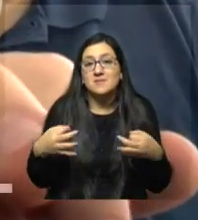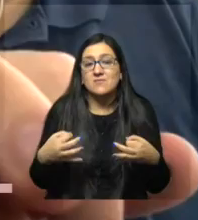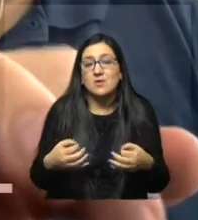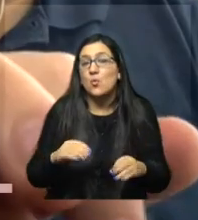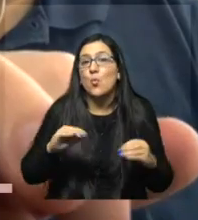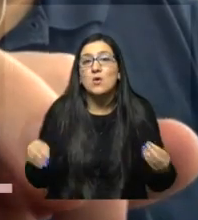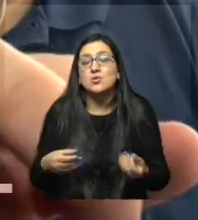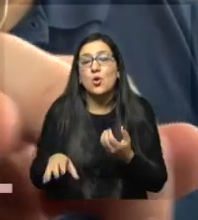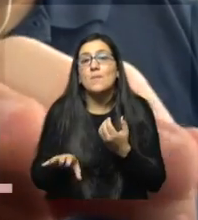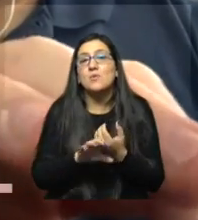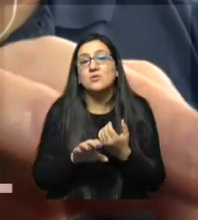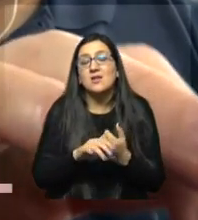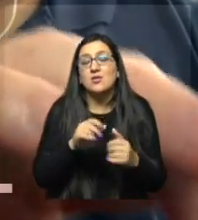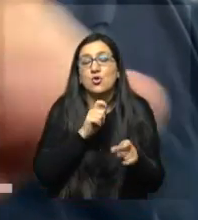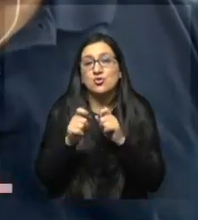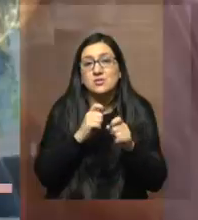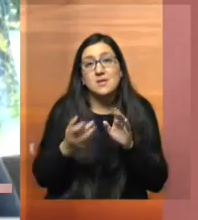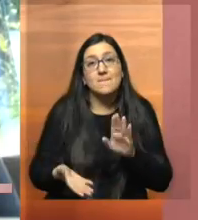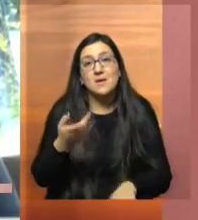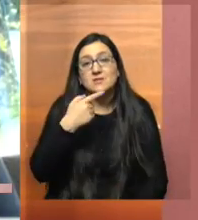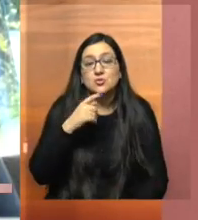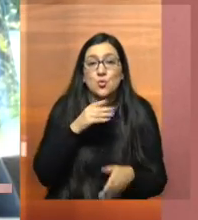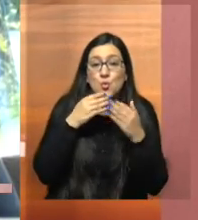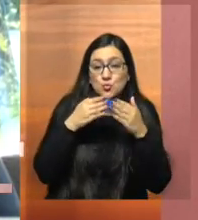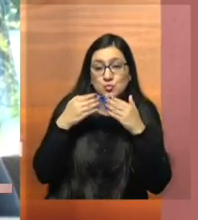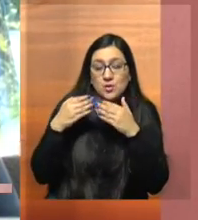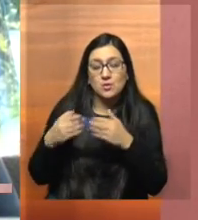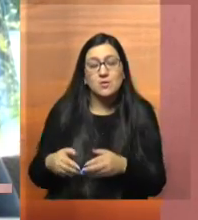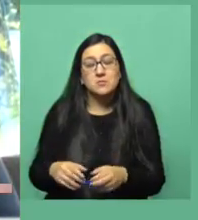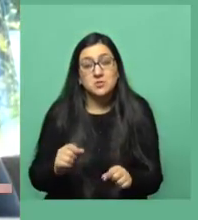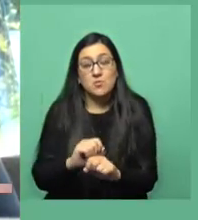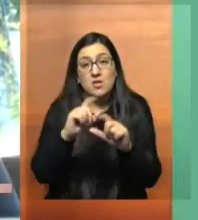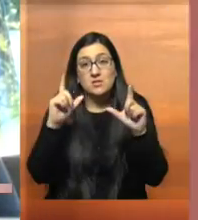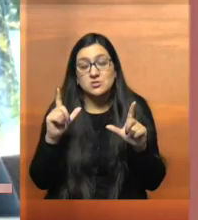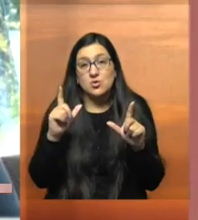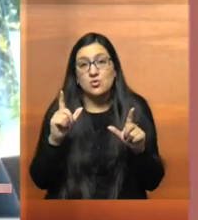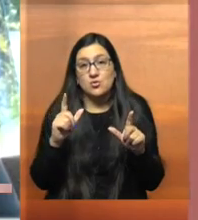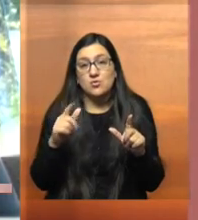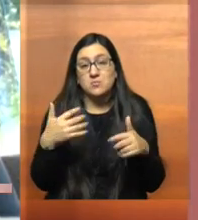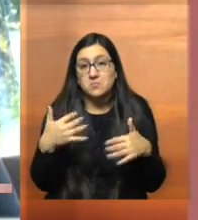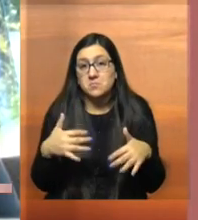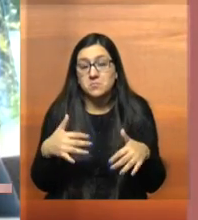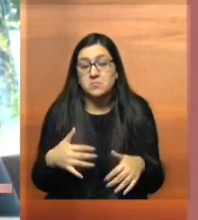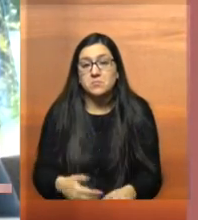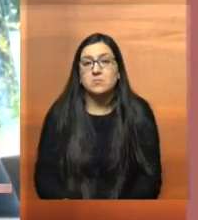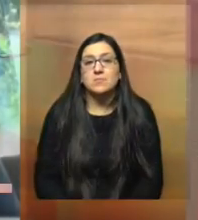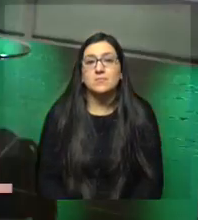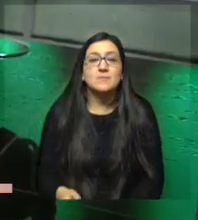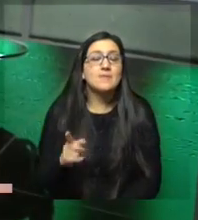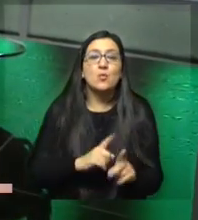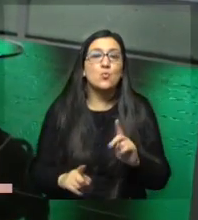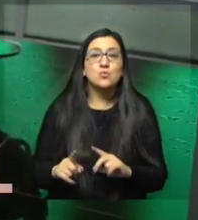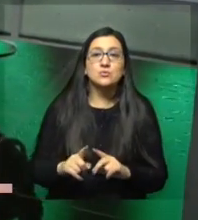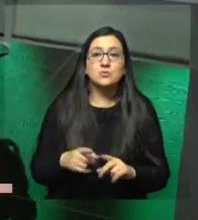de noticias más consultados? Me llamó la atención la preeminencia de medios que no son, digamos, de